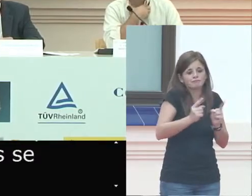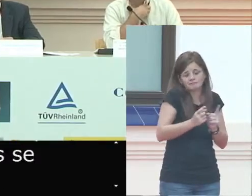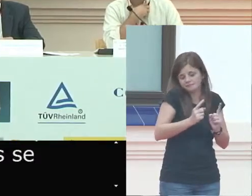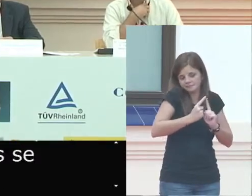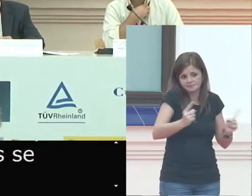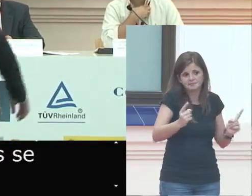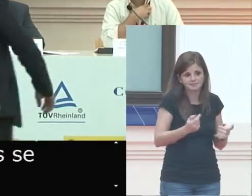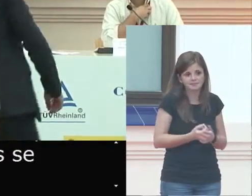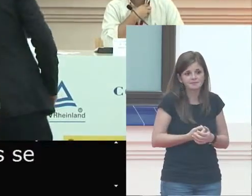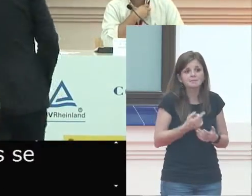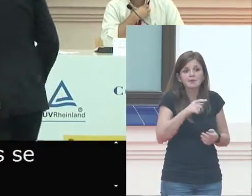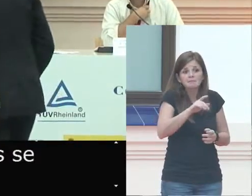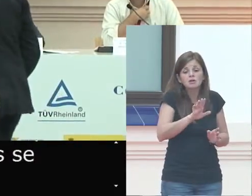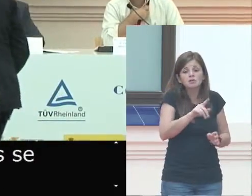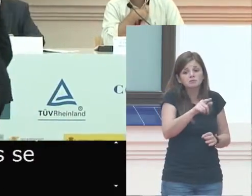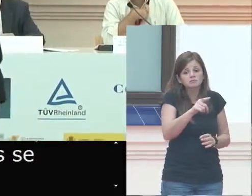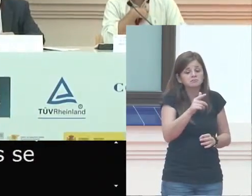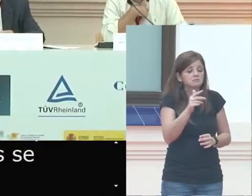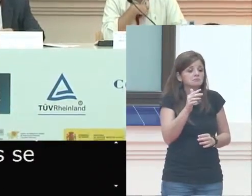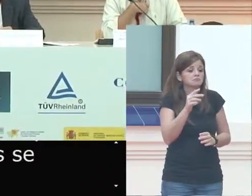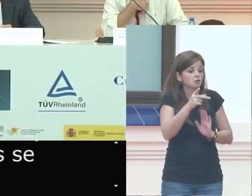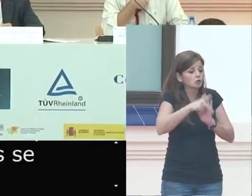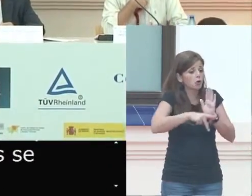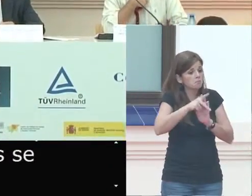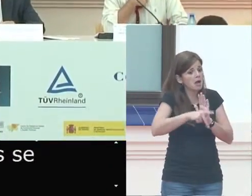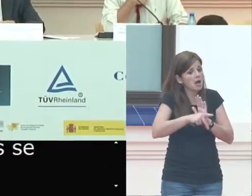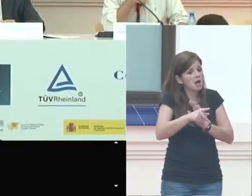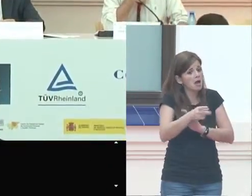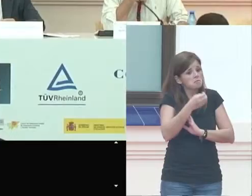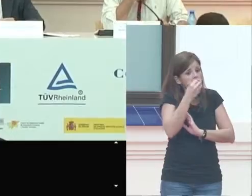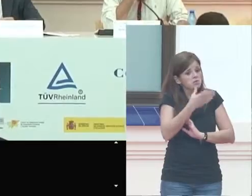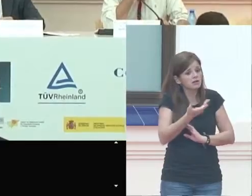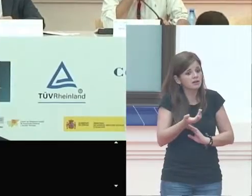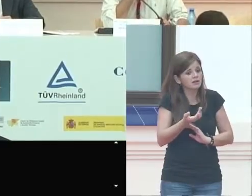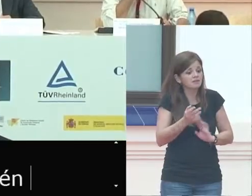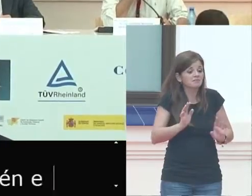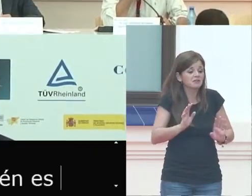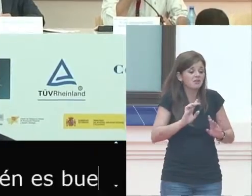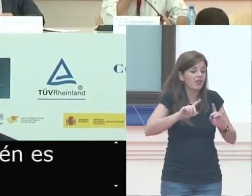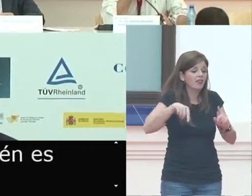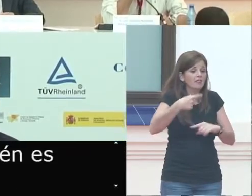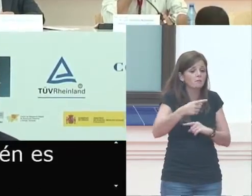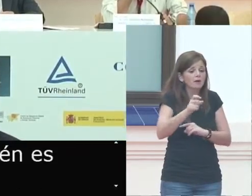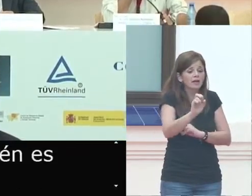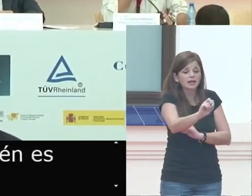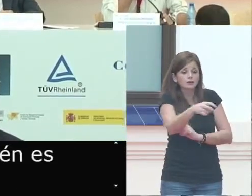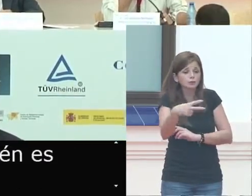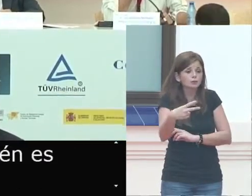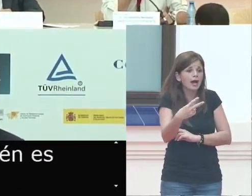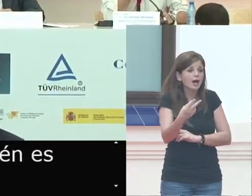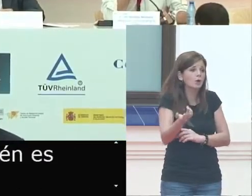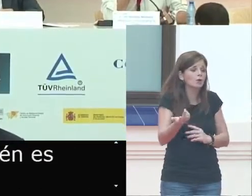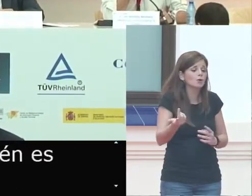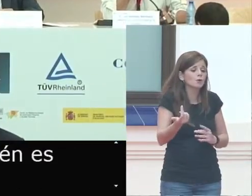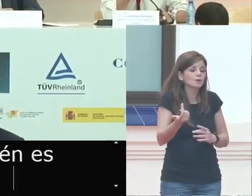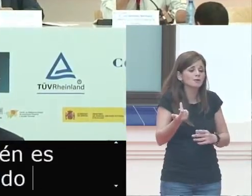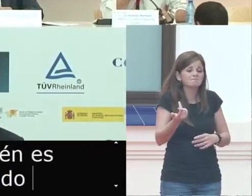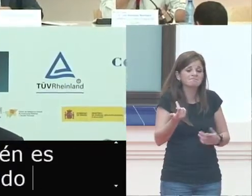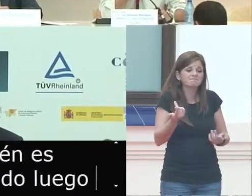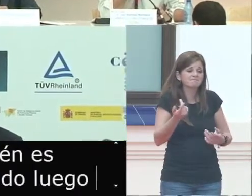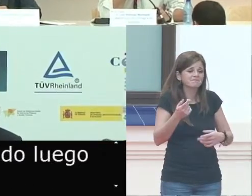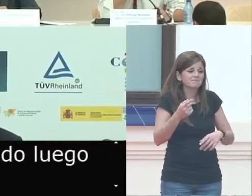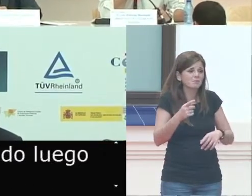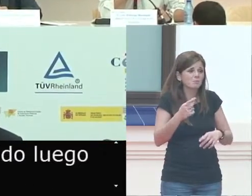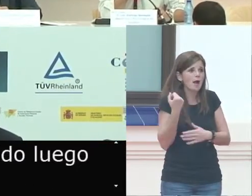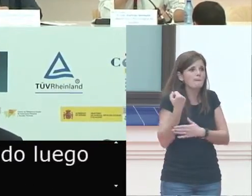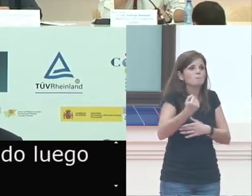buena en el sentido de que, bueno, pues el resultado luego no suele estar tan favorecido por unas empresas u otras. Si